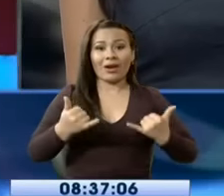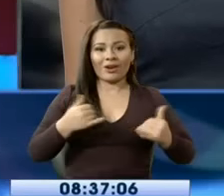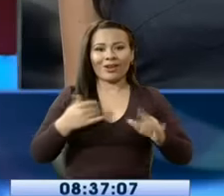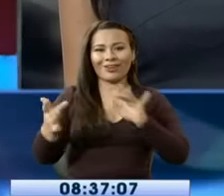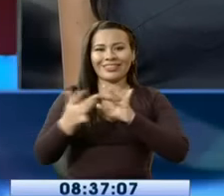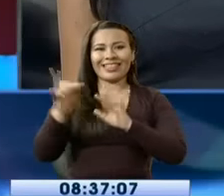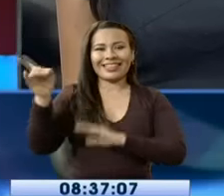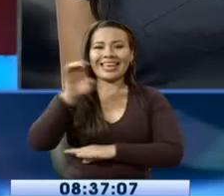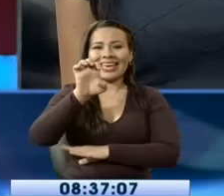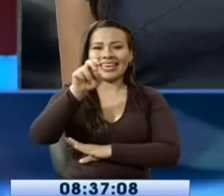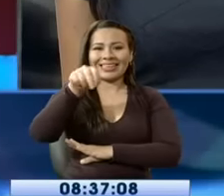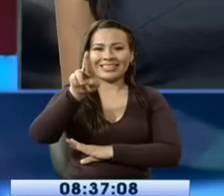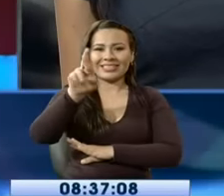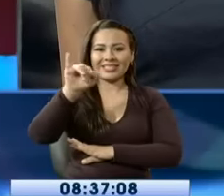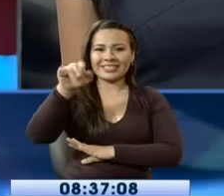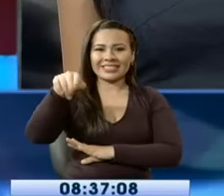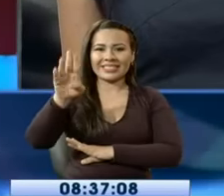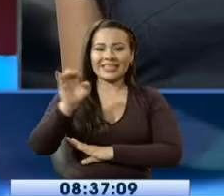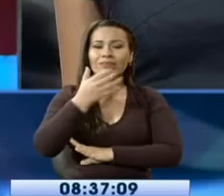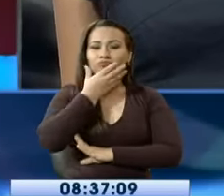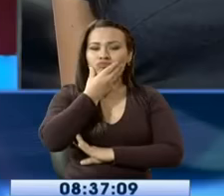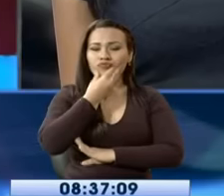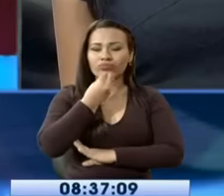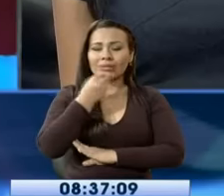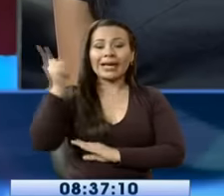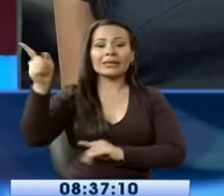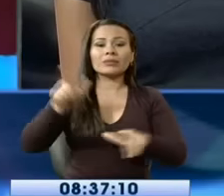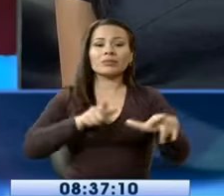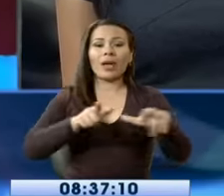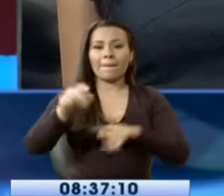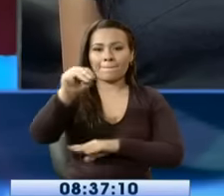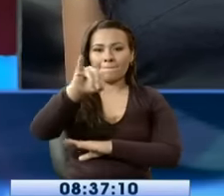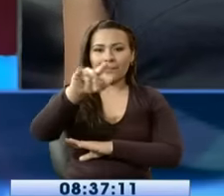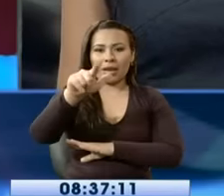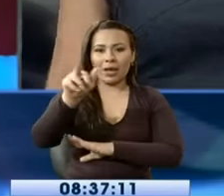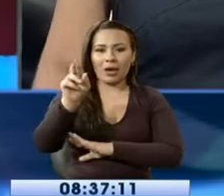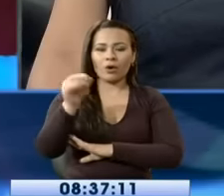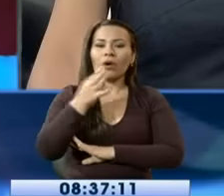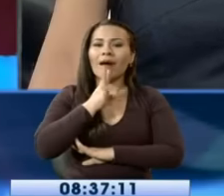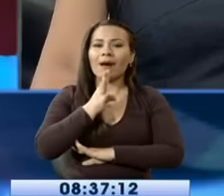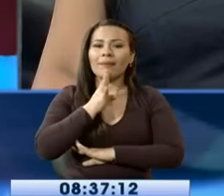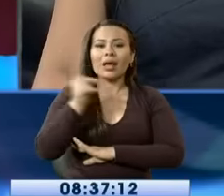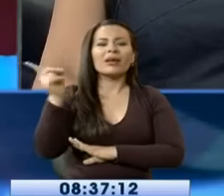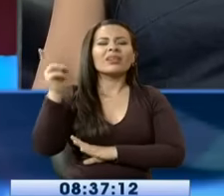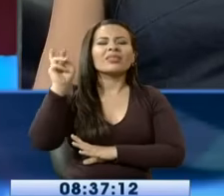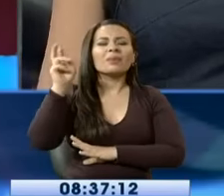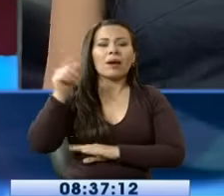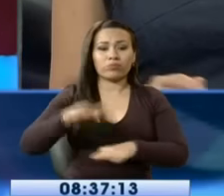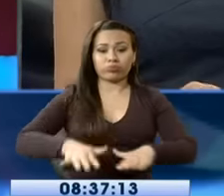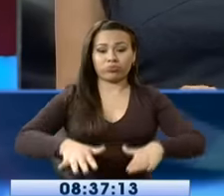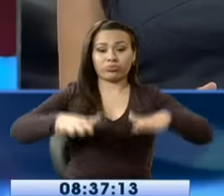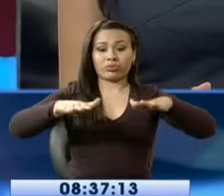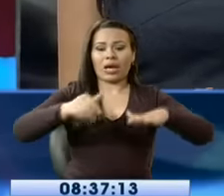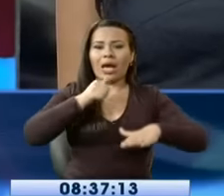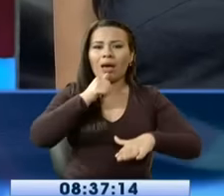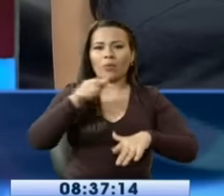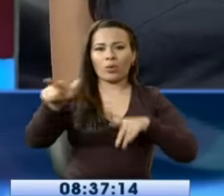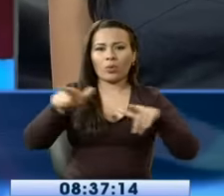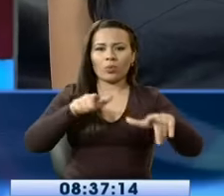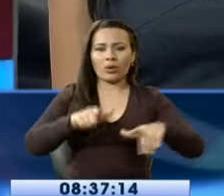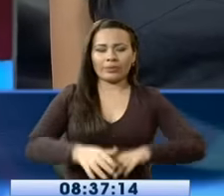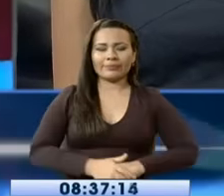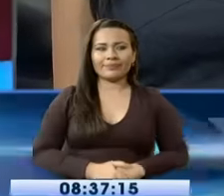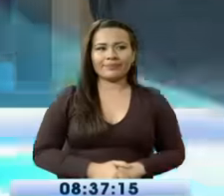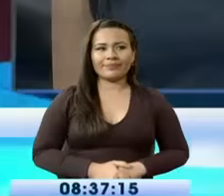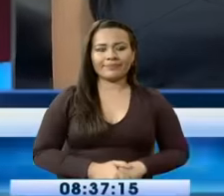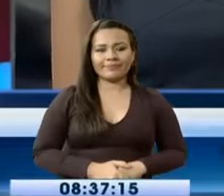enlazamos con Enrique Muñoz, quien ya está listo en Milagro para reportarnos sobre la inundación registrada en ese cantón de la provincia del Guayas. Adelante, Enrique. Te